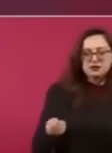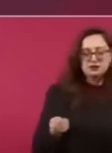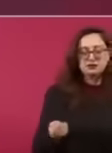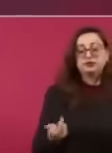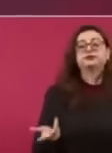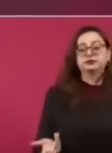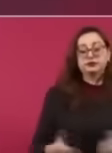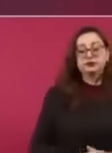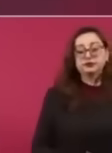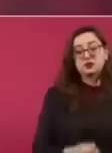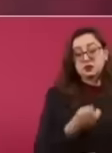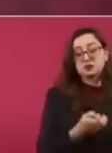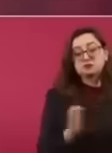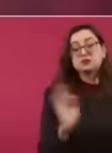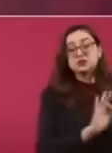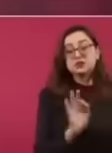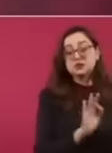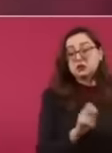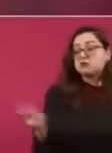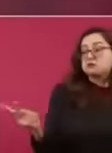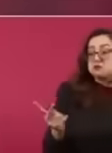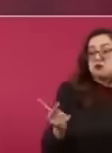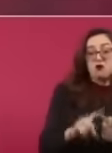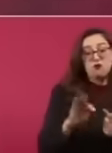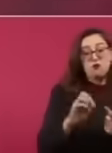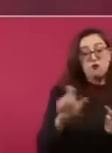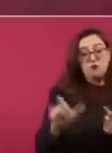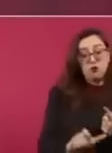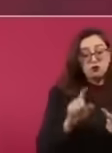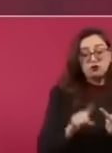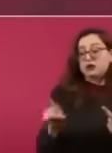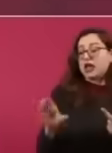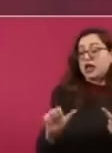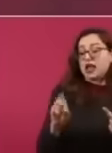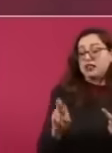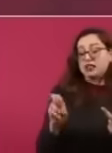Entonces, sí hay esa posibilidad de que no supieran, o que